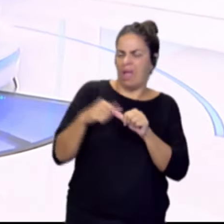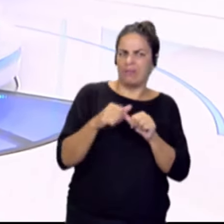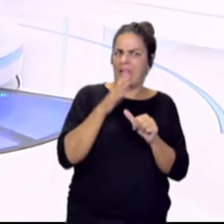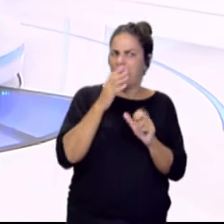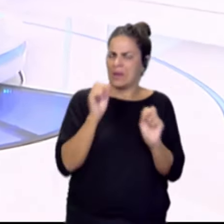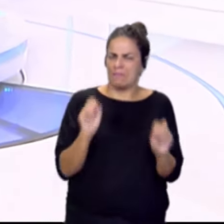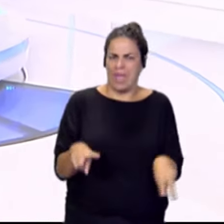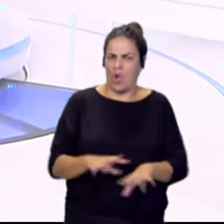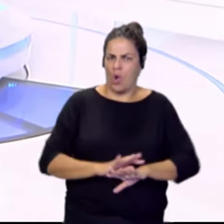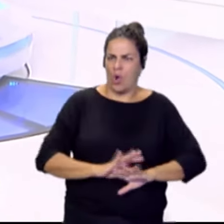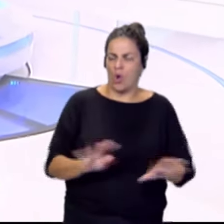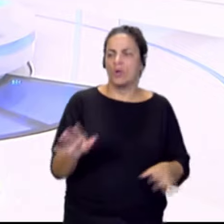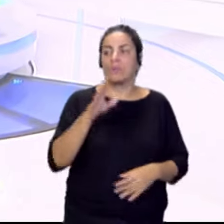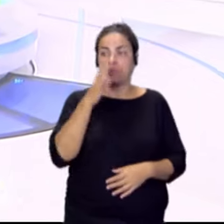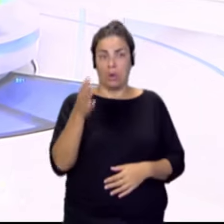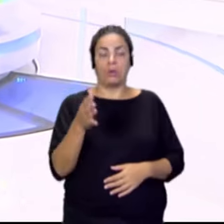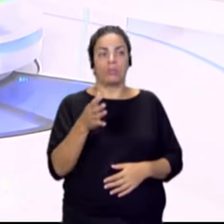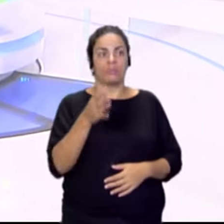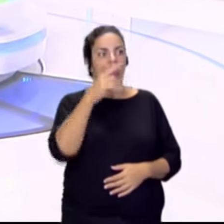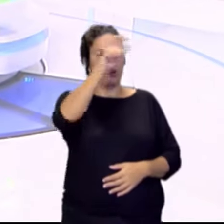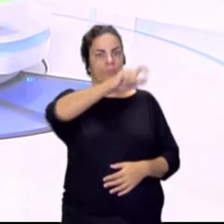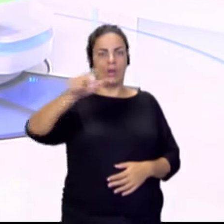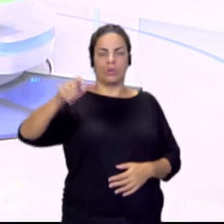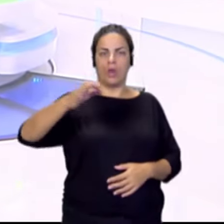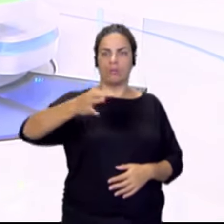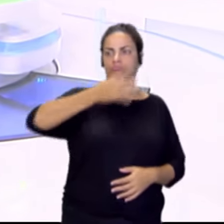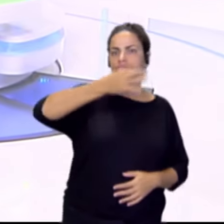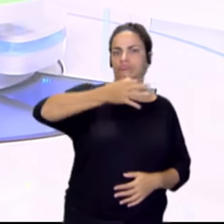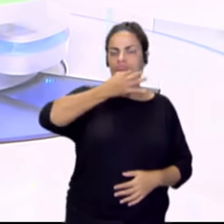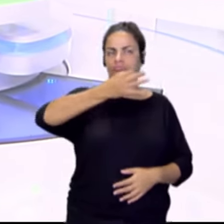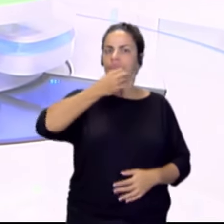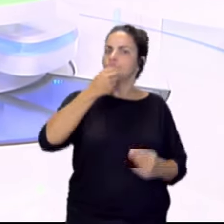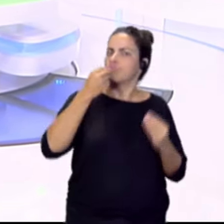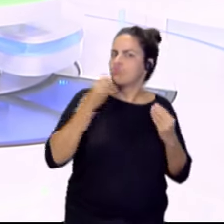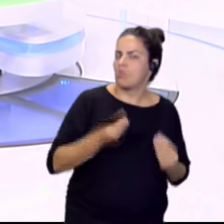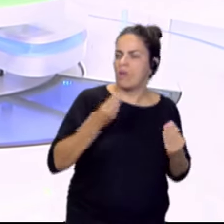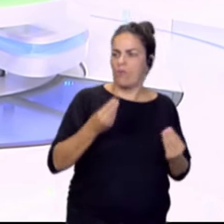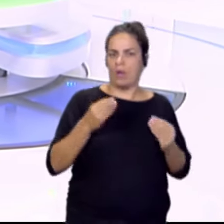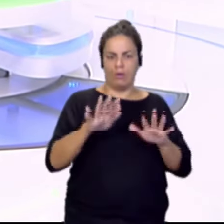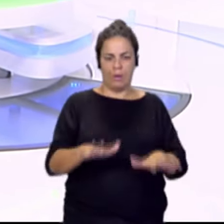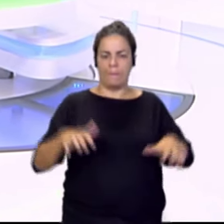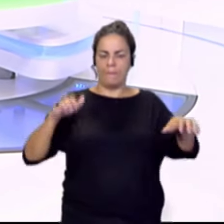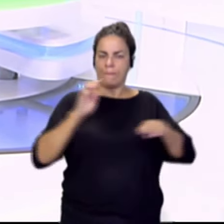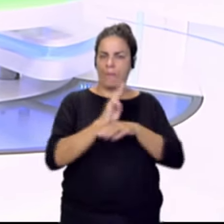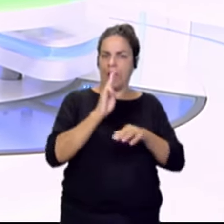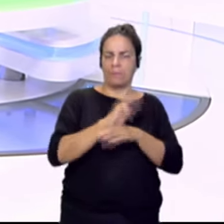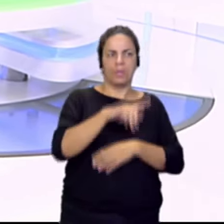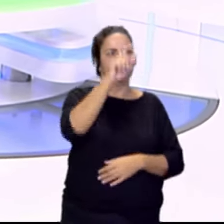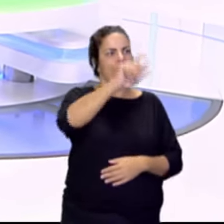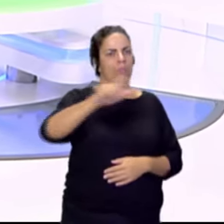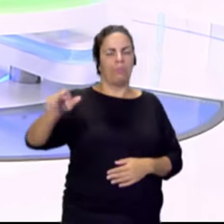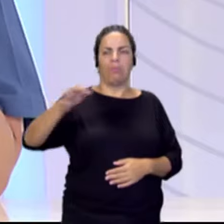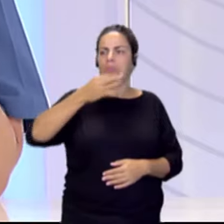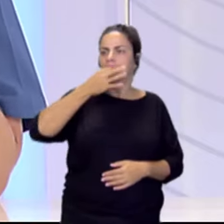porque, porque tenemos excelentes oradores en la tribuna y en el hemiciclo, pero es que